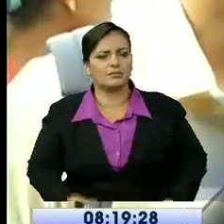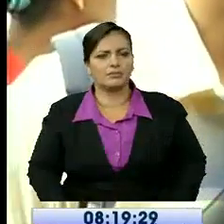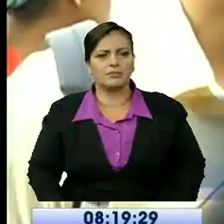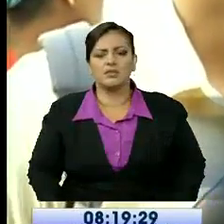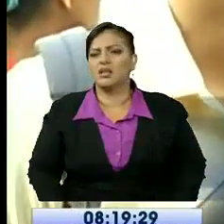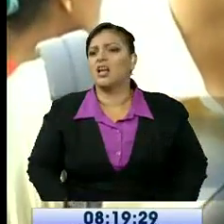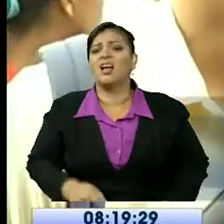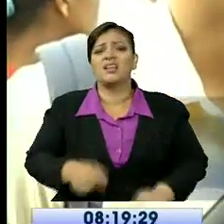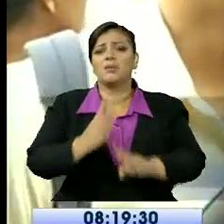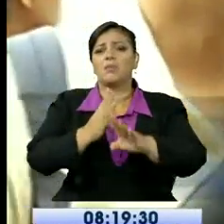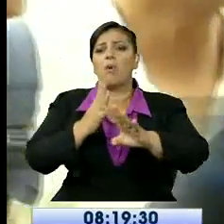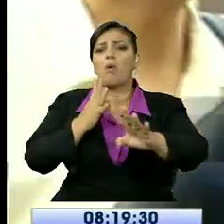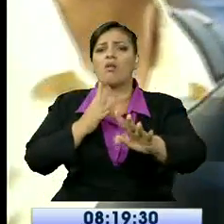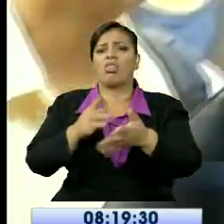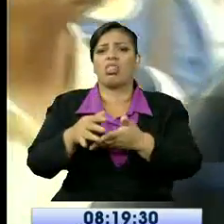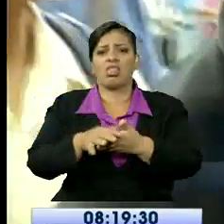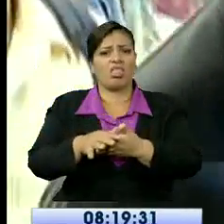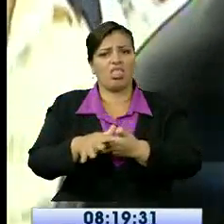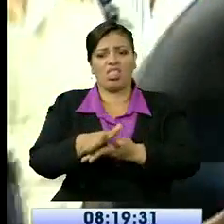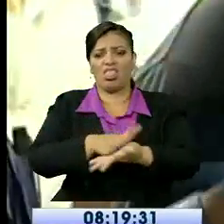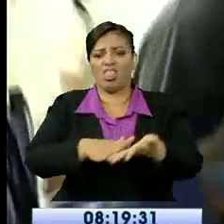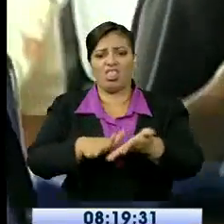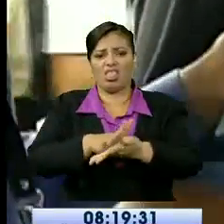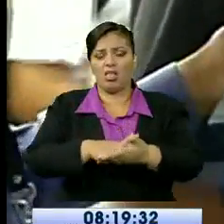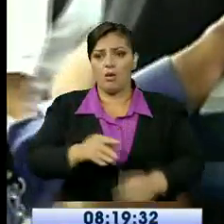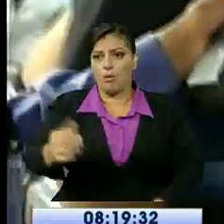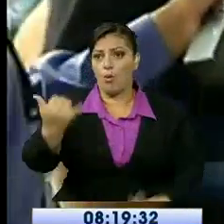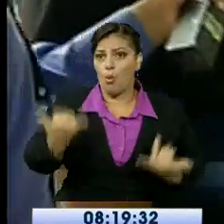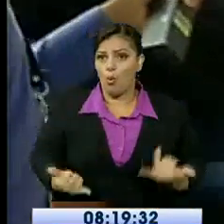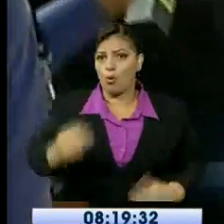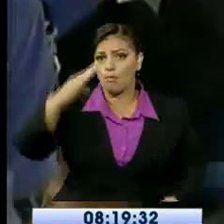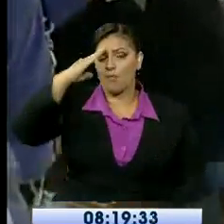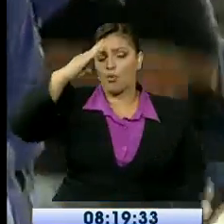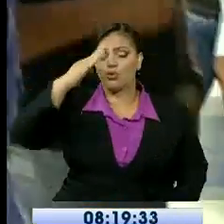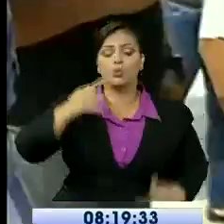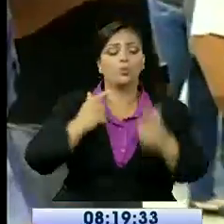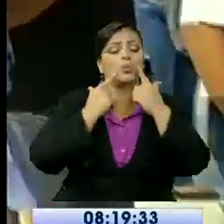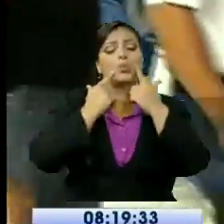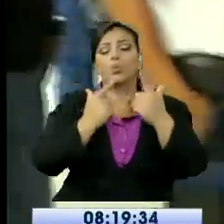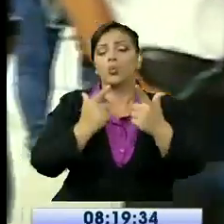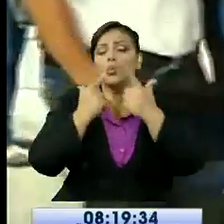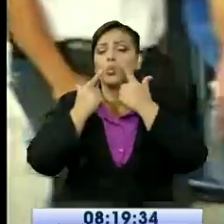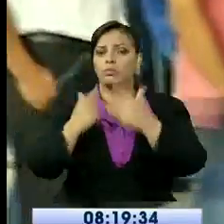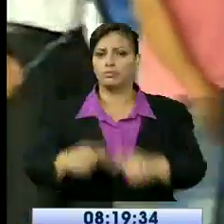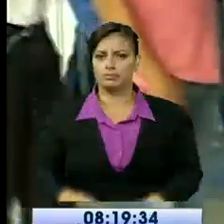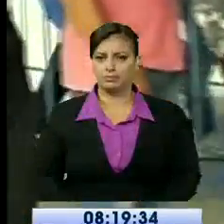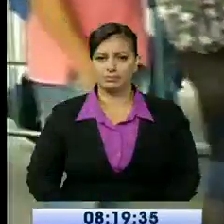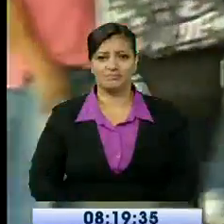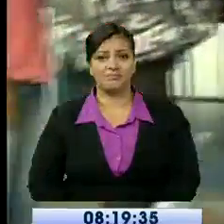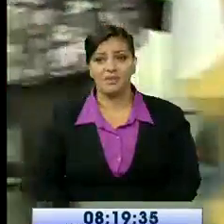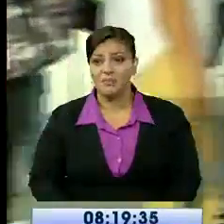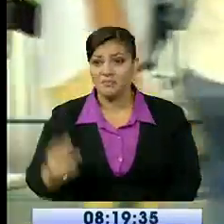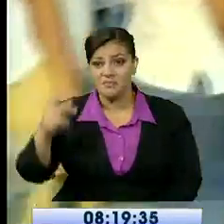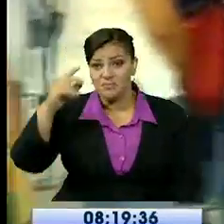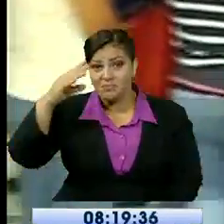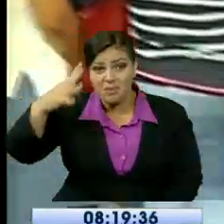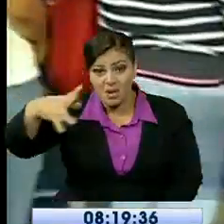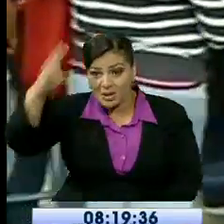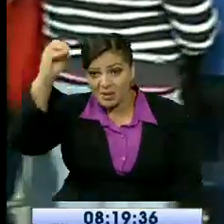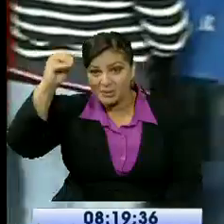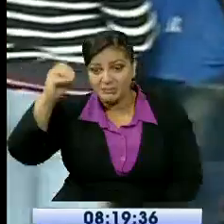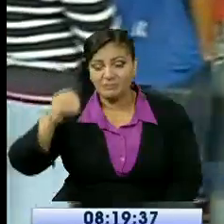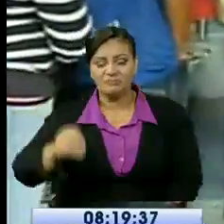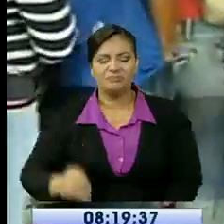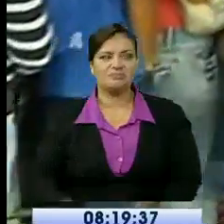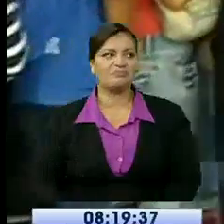el mundo hace lo que le da la gana. Recién hoy día veo dos policías ahí puestos. Aquí esto es un martirio, usted viniera otro día va a ver cómo es la gente aquí, pelea aquí para